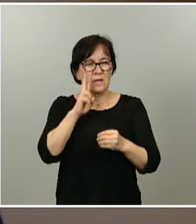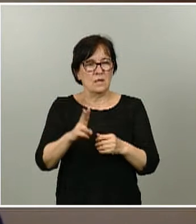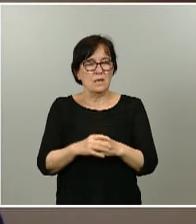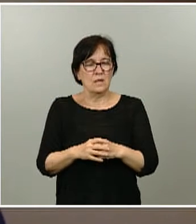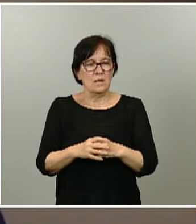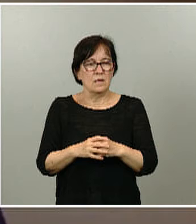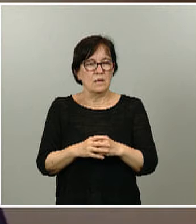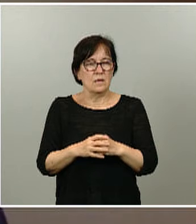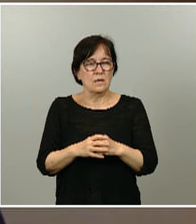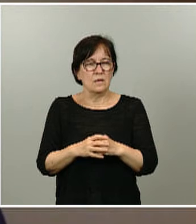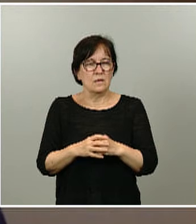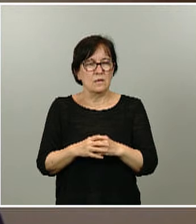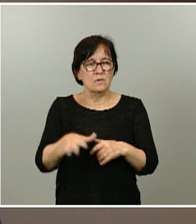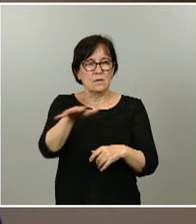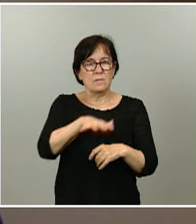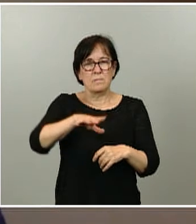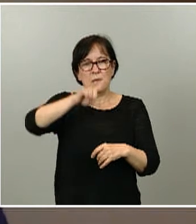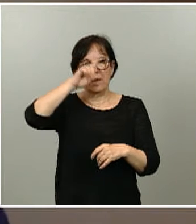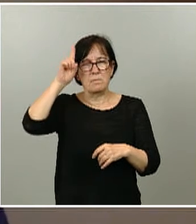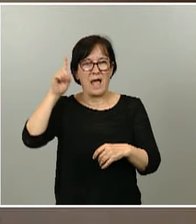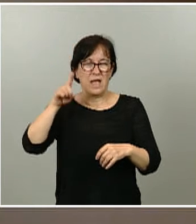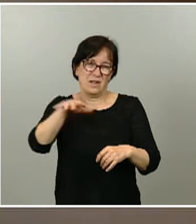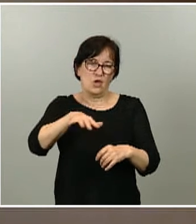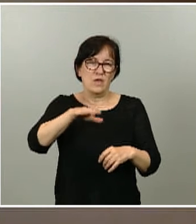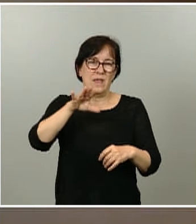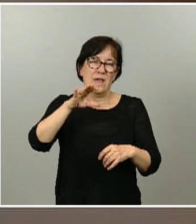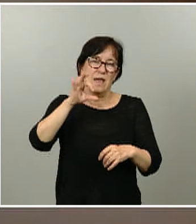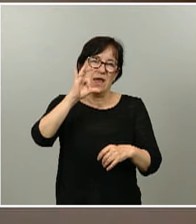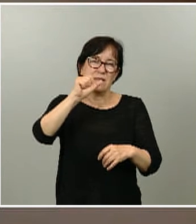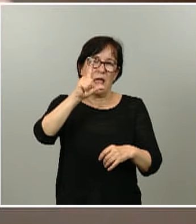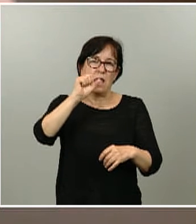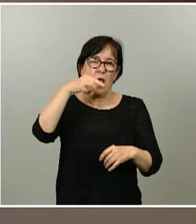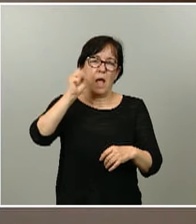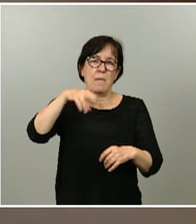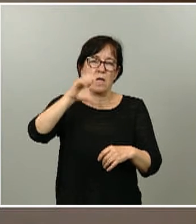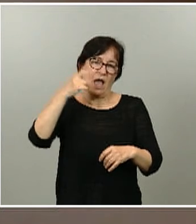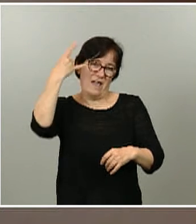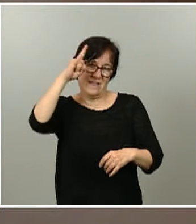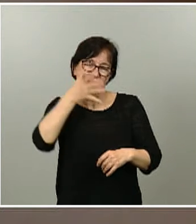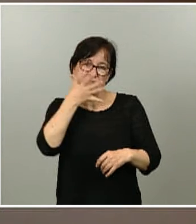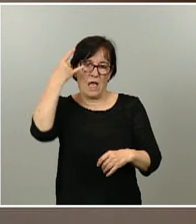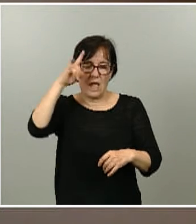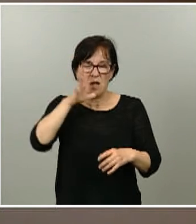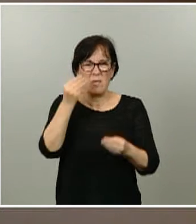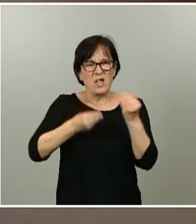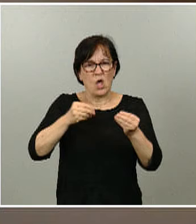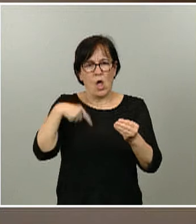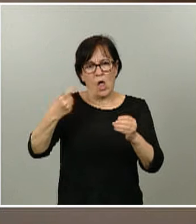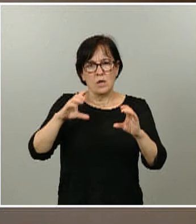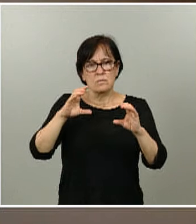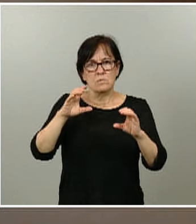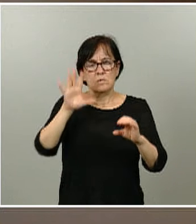barrio madrileño de Salamanca y en muchas otras partes del país, ni tampoco del hecho de que va a haber